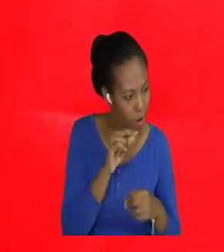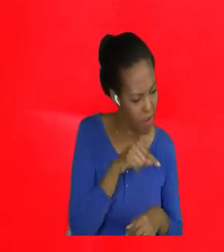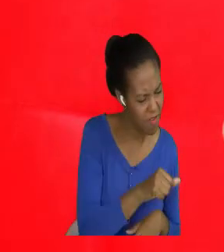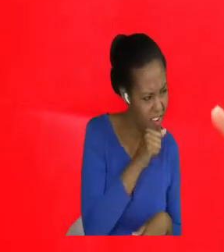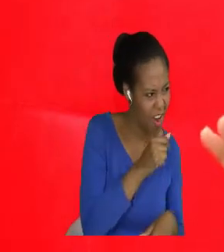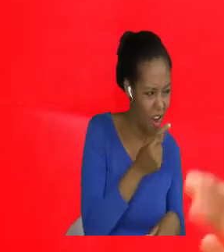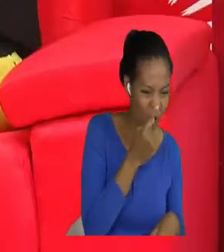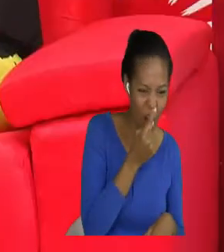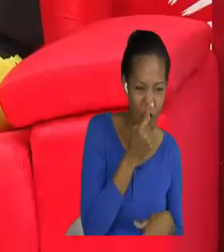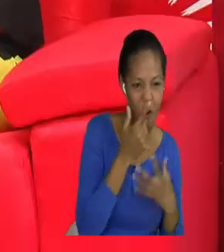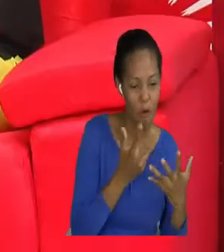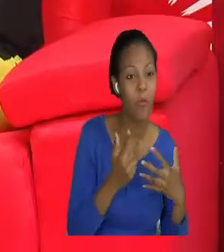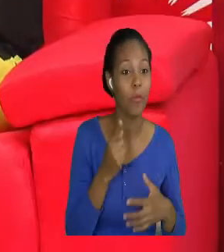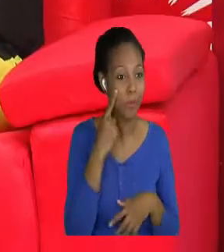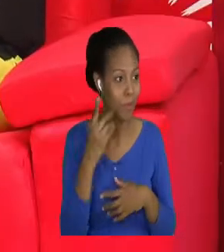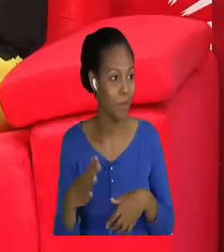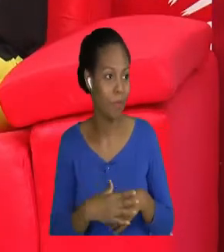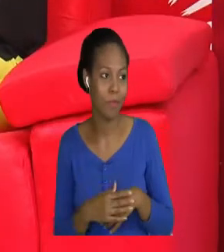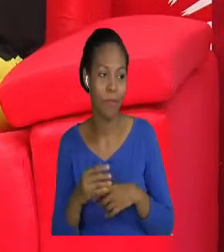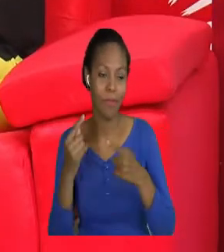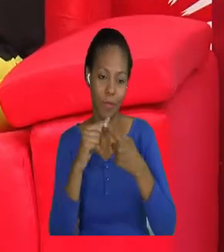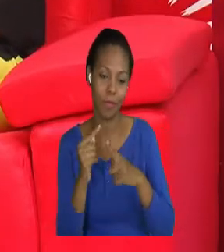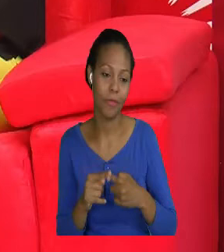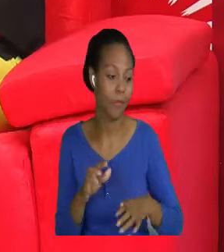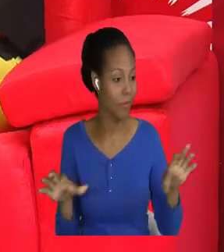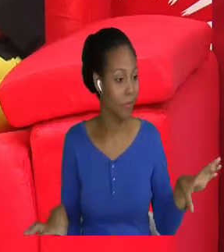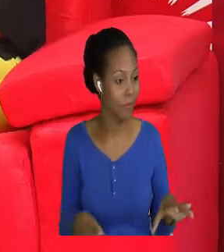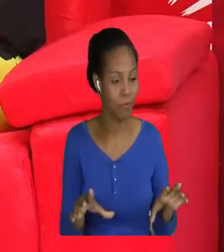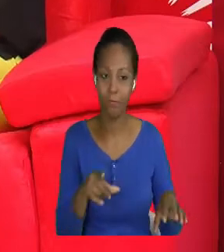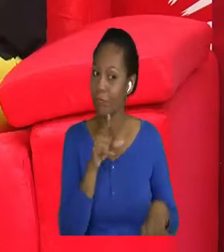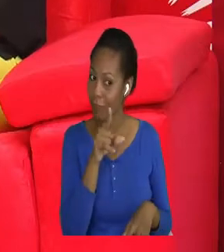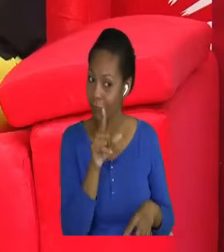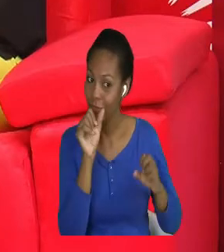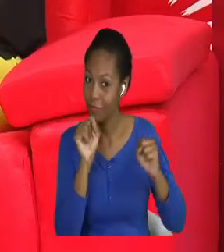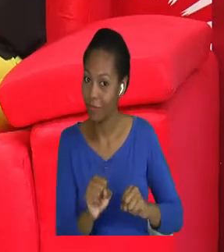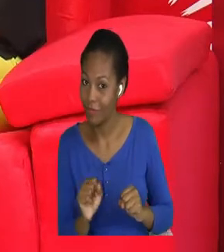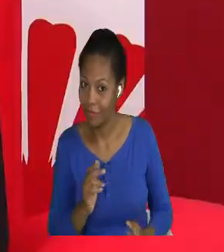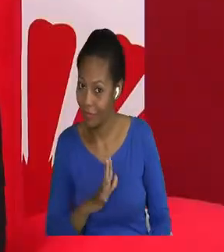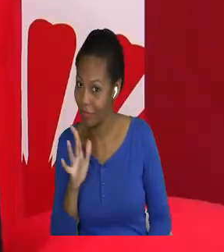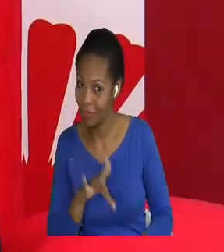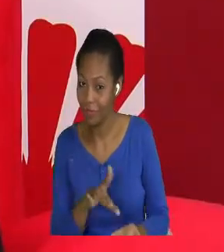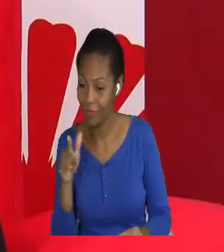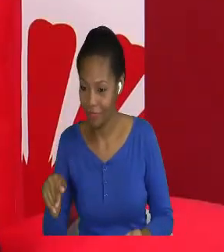Bueno, entonces ya saben, ahí están las actividades de las que usted puede gozar aquí en Barranca